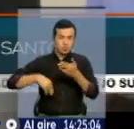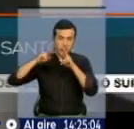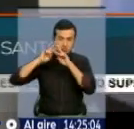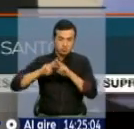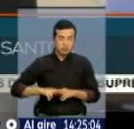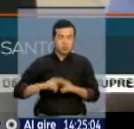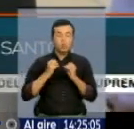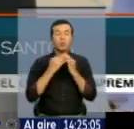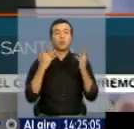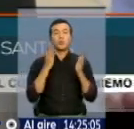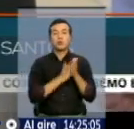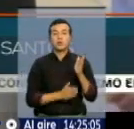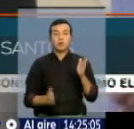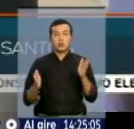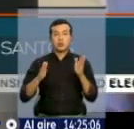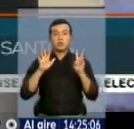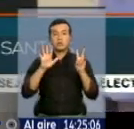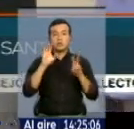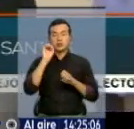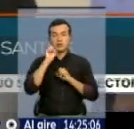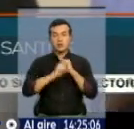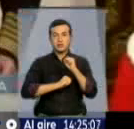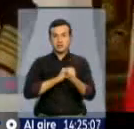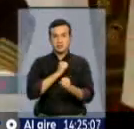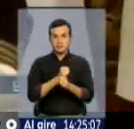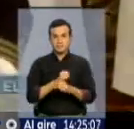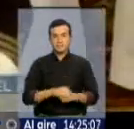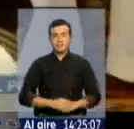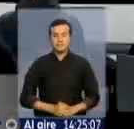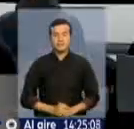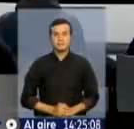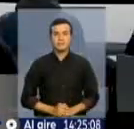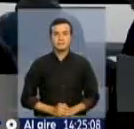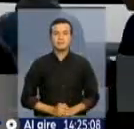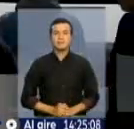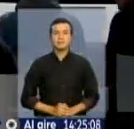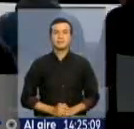que abarcan un periodo de 70 años.